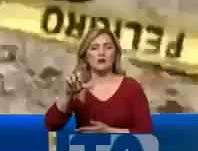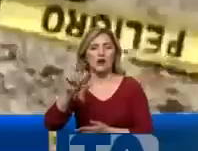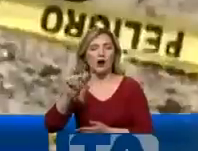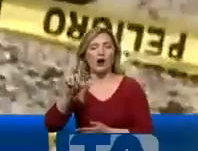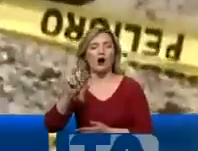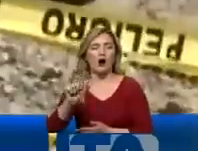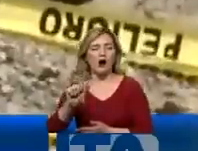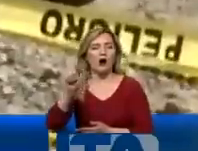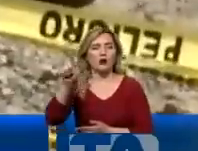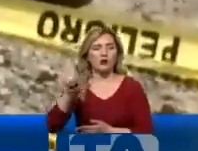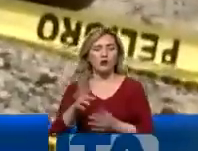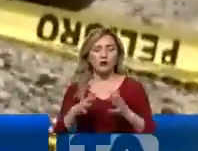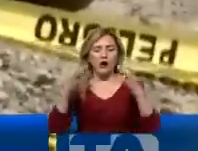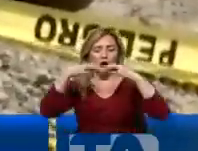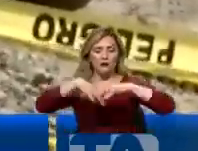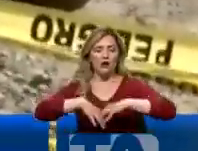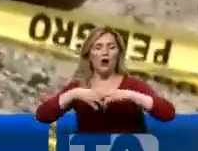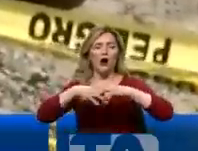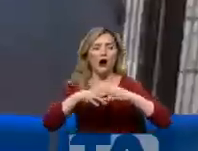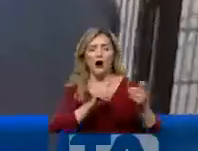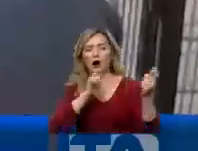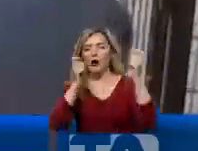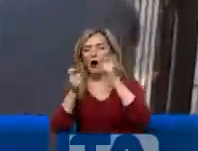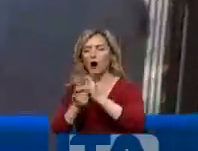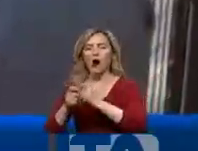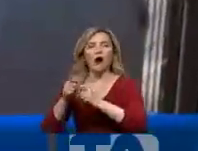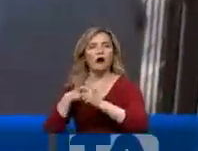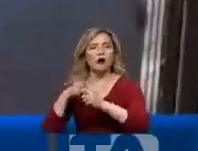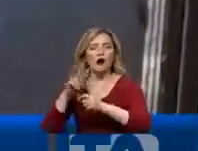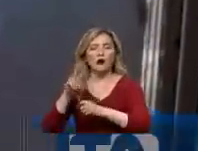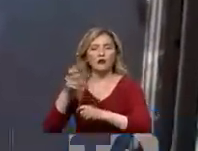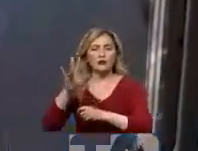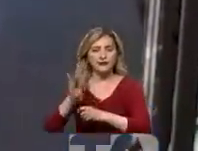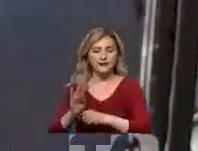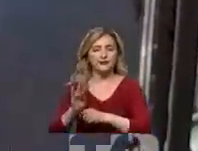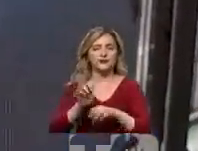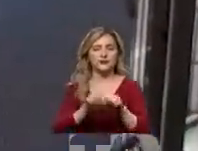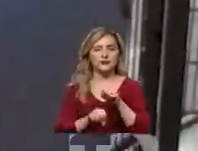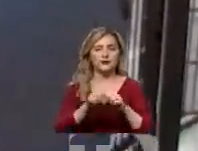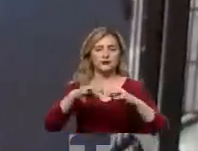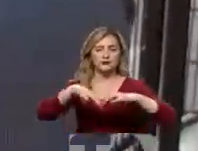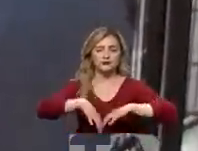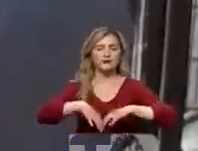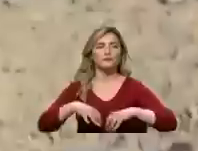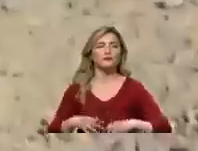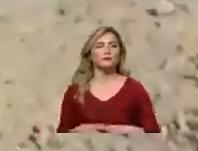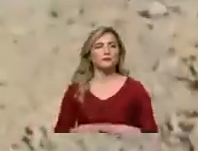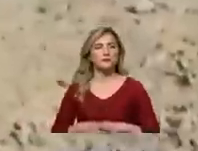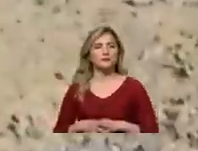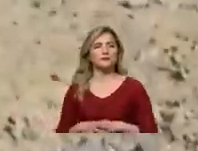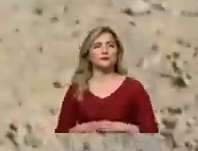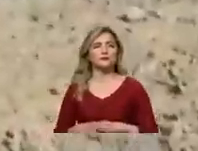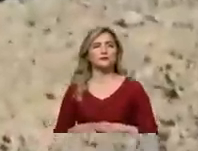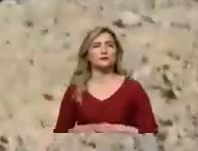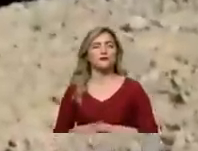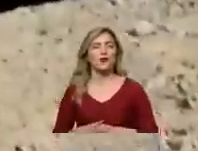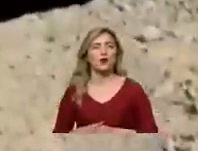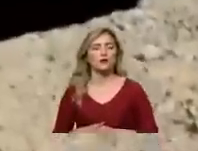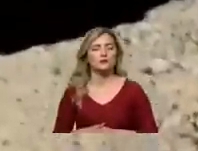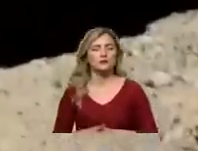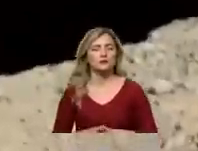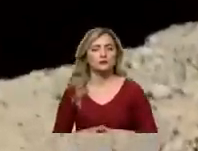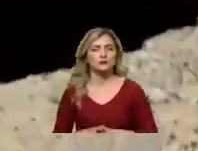demolido y luego reubicado en el 2017 por los grandes daños que provocó el enorme agujero. María Verónica